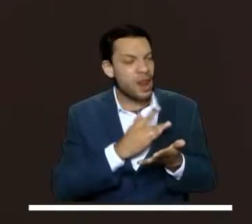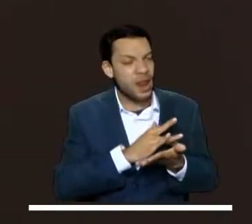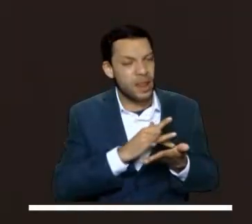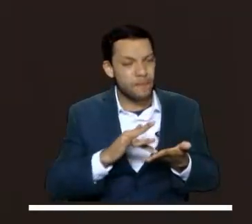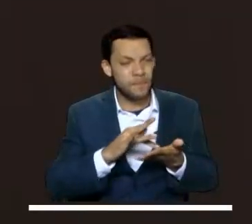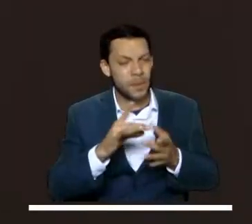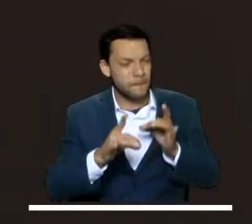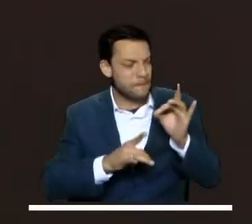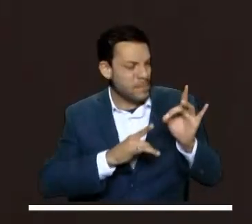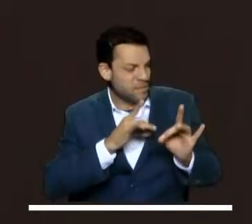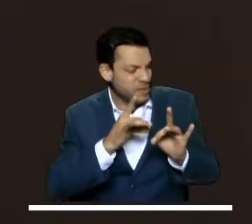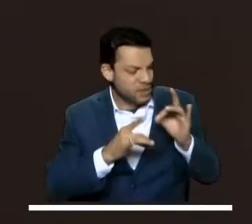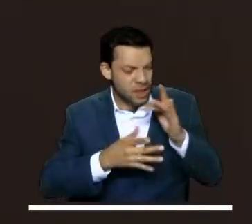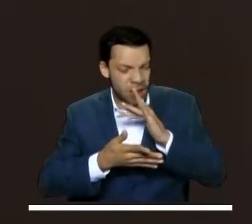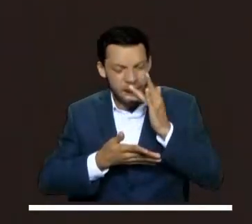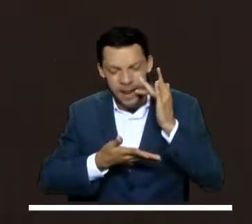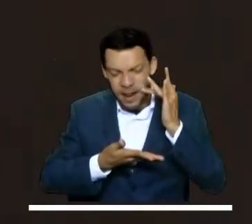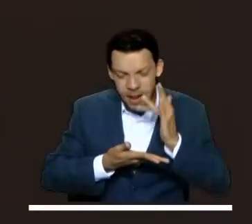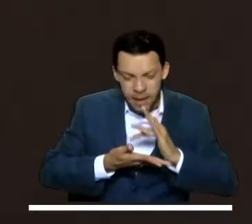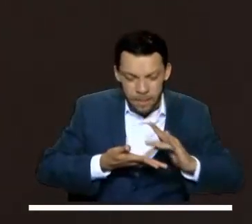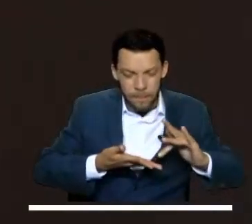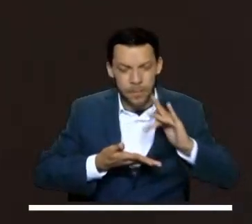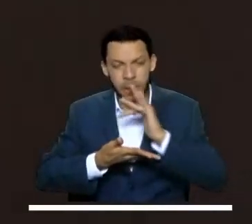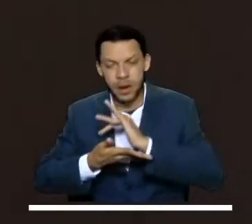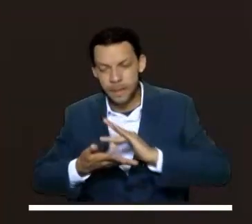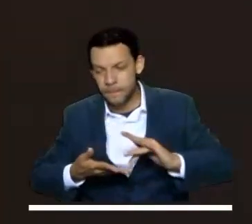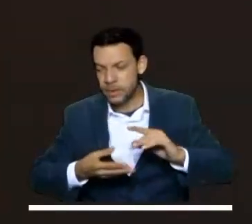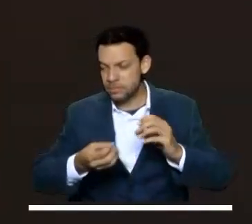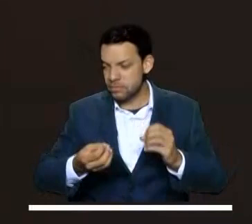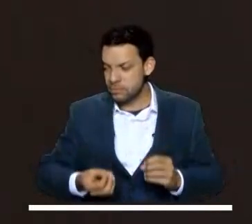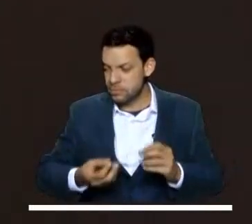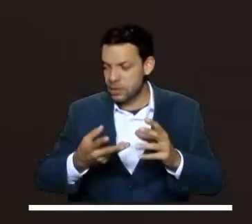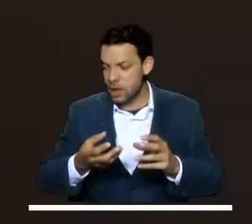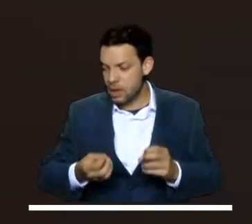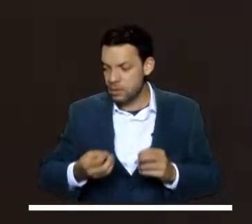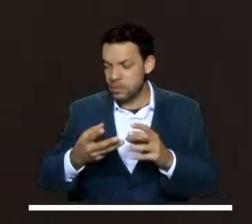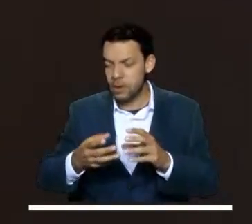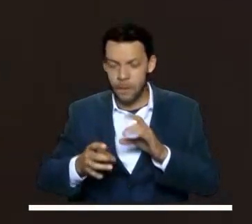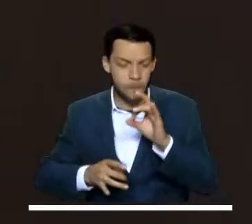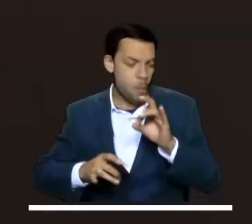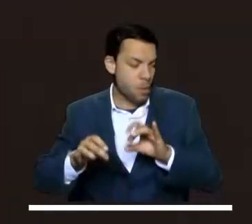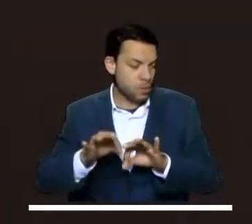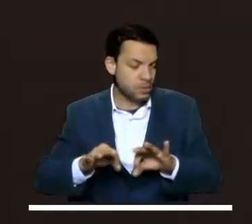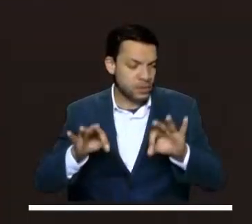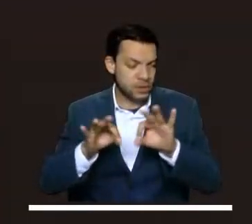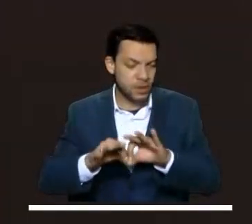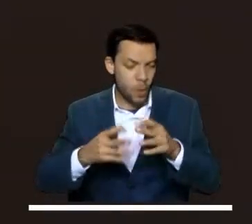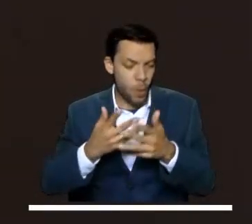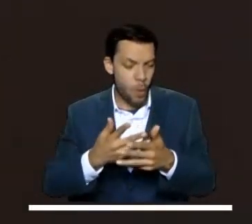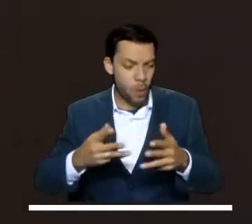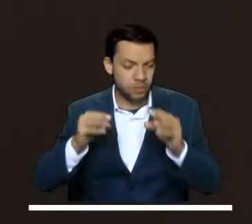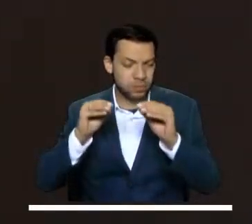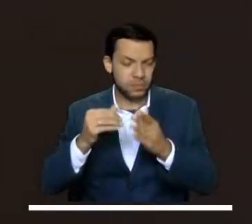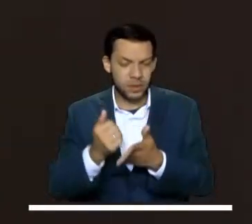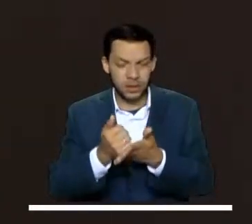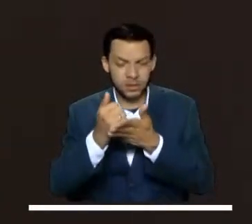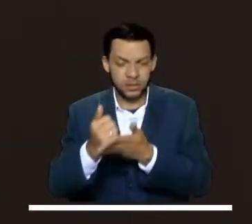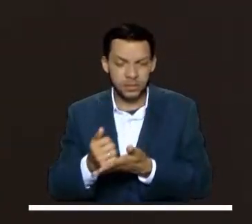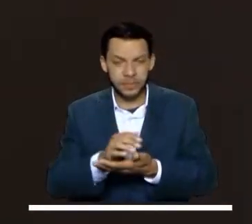resto de materia fecal que hay ahí líquida, para poder que nos podamos observar bien las estructuras del colon.